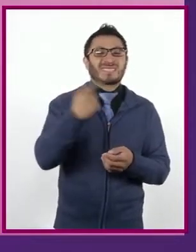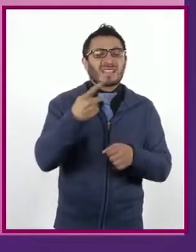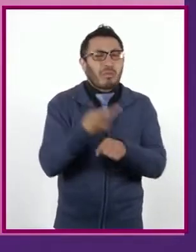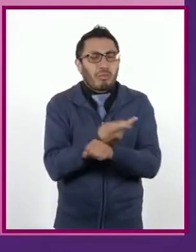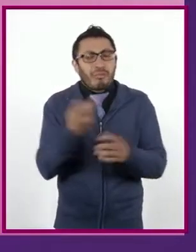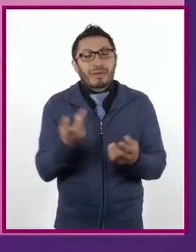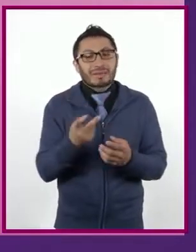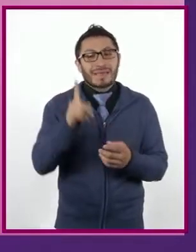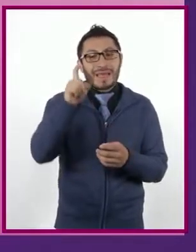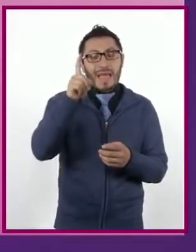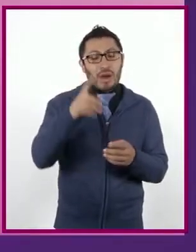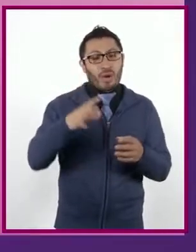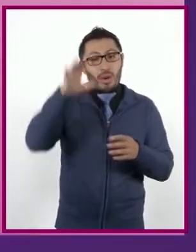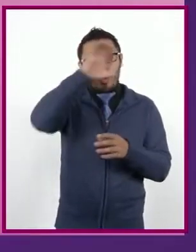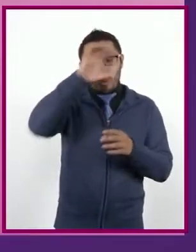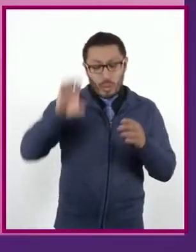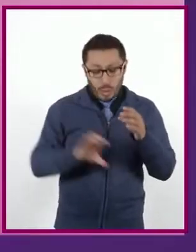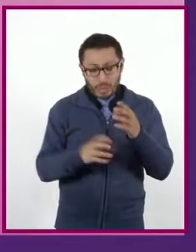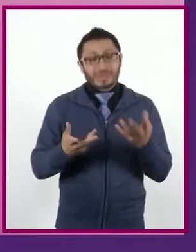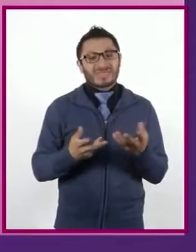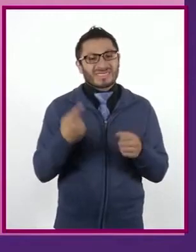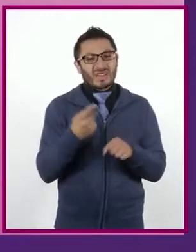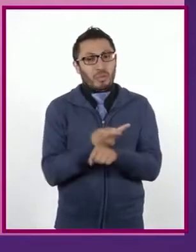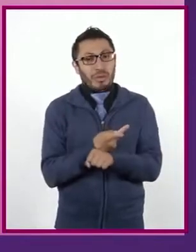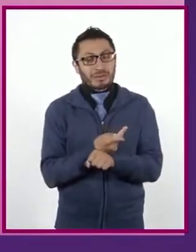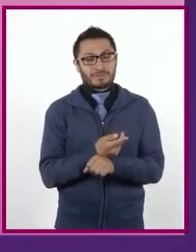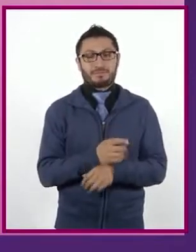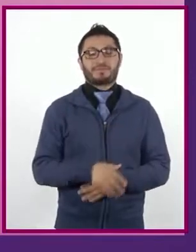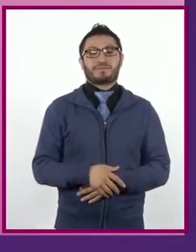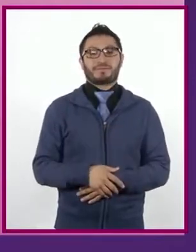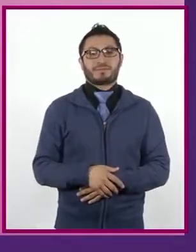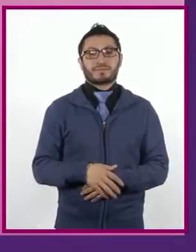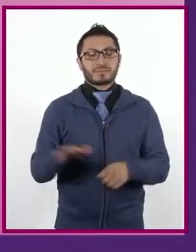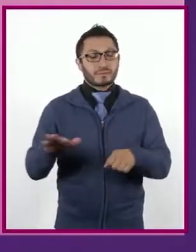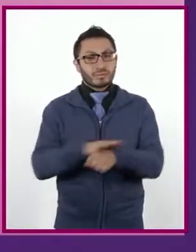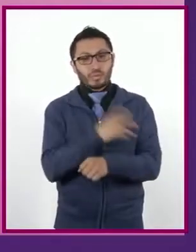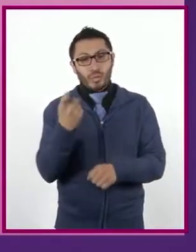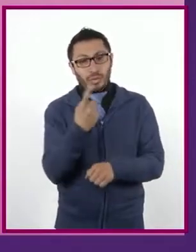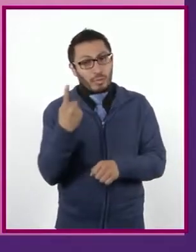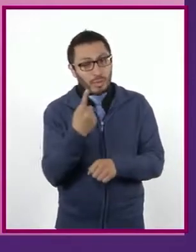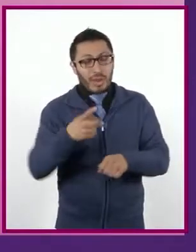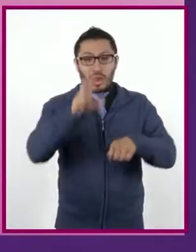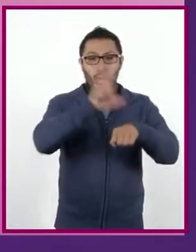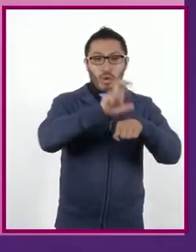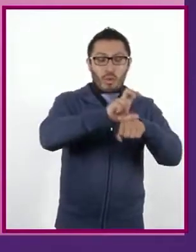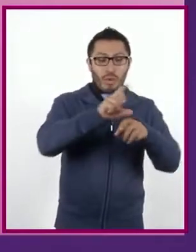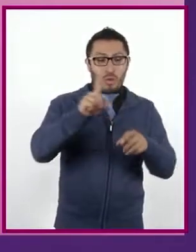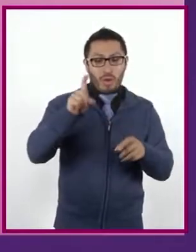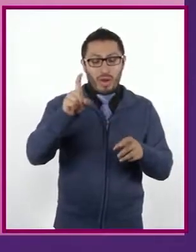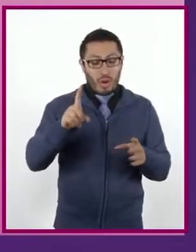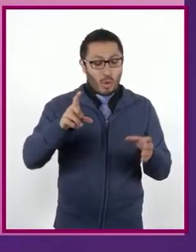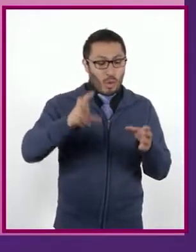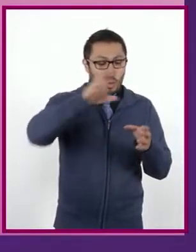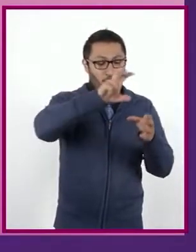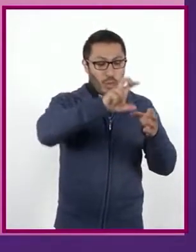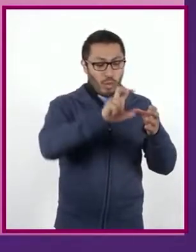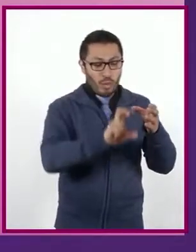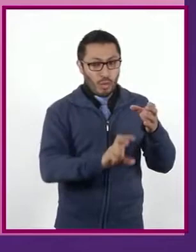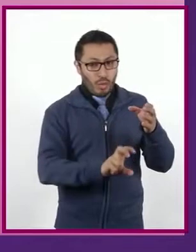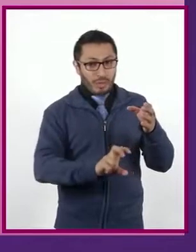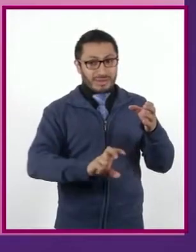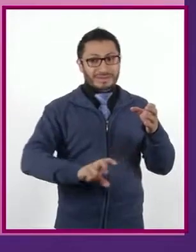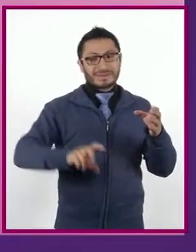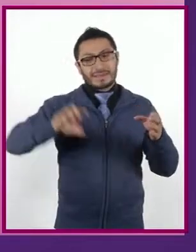abajo? ¿Tienes idea de por qué un huevo en agua potable se hunde y en agua salada